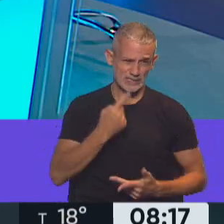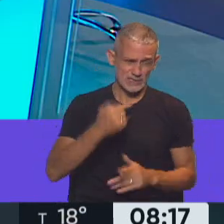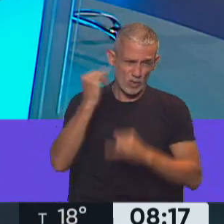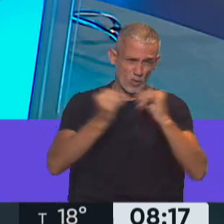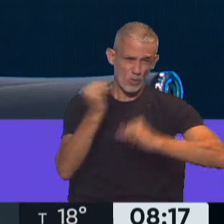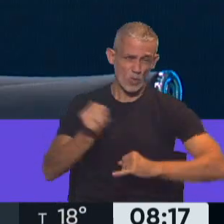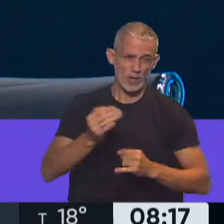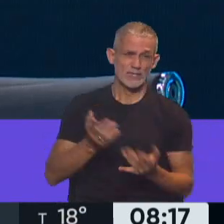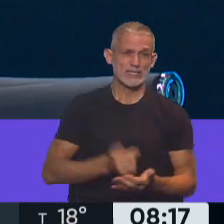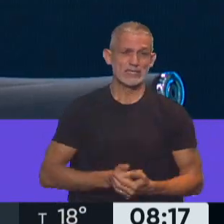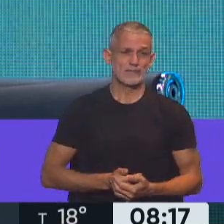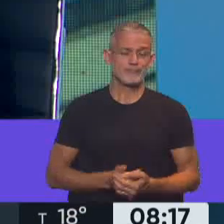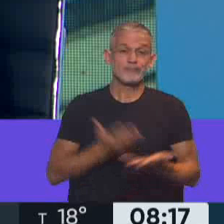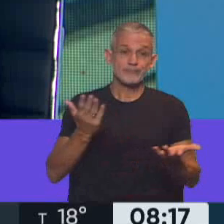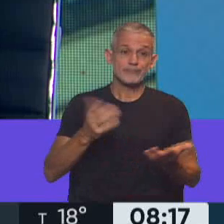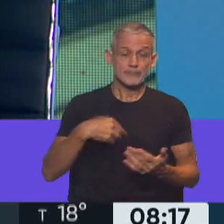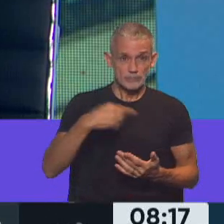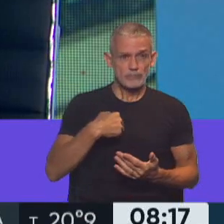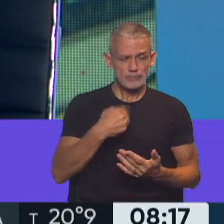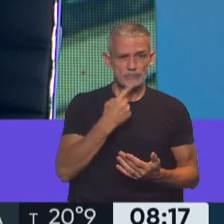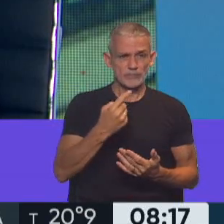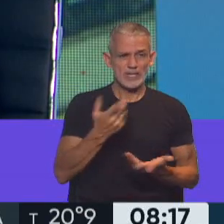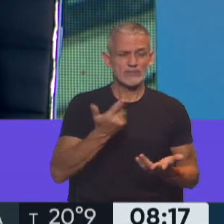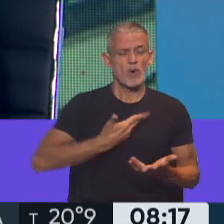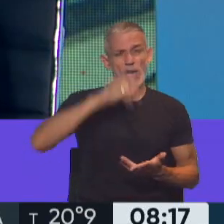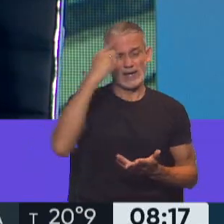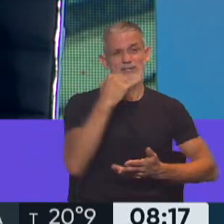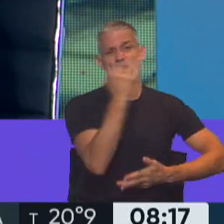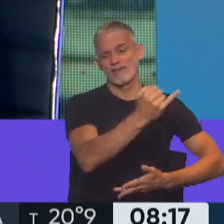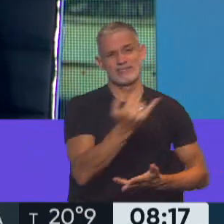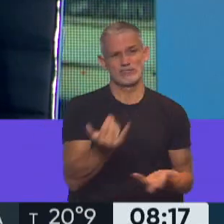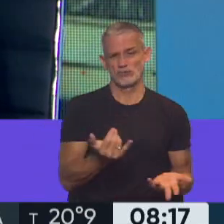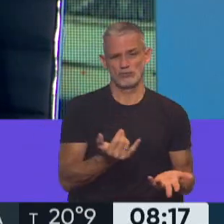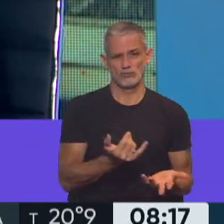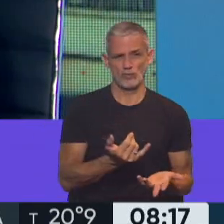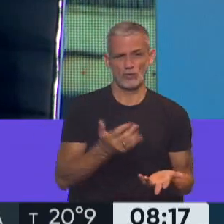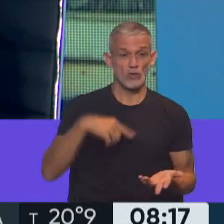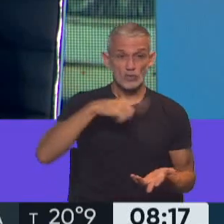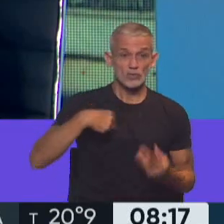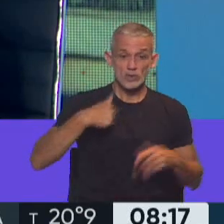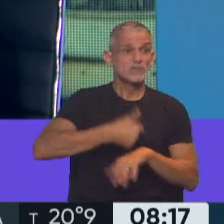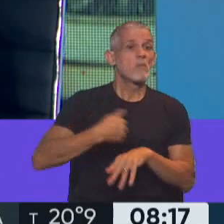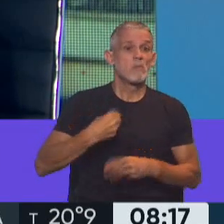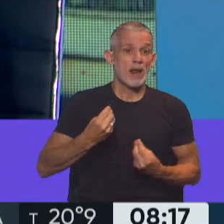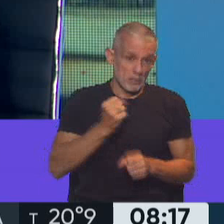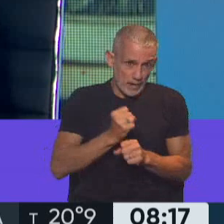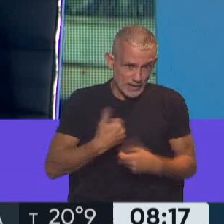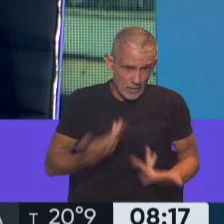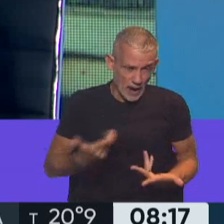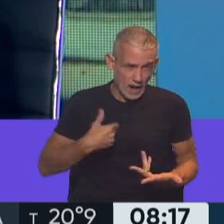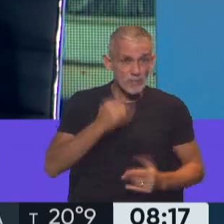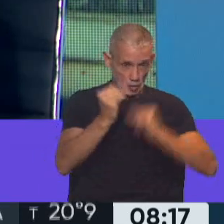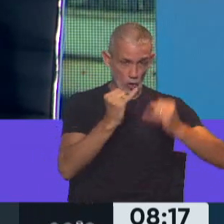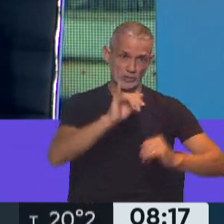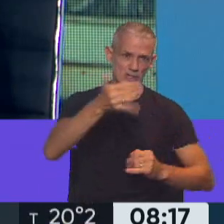nosotros otros productos? Justamente, ¿no? Nosotros les decimos al Estado, sí, a los estados, que estamos para trabajar. Estamos para contar